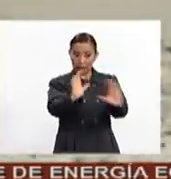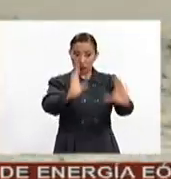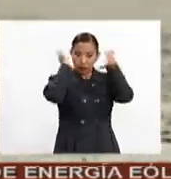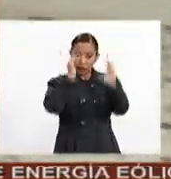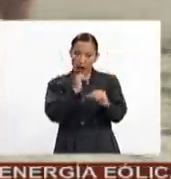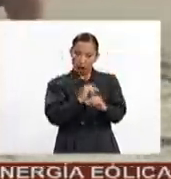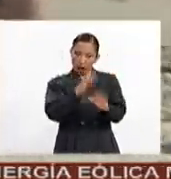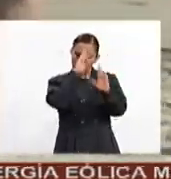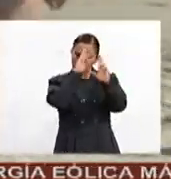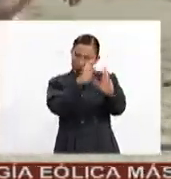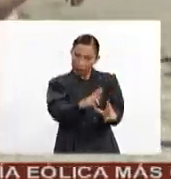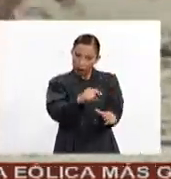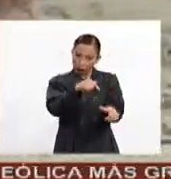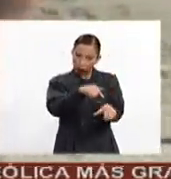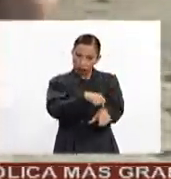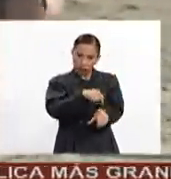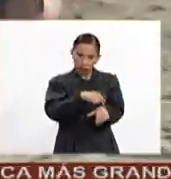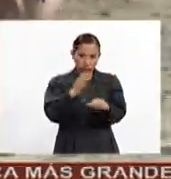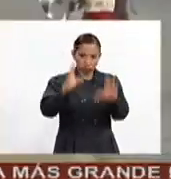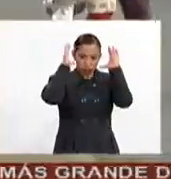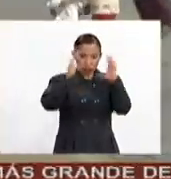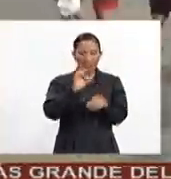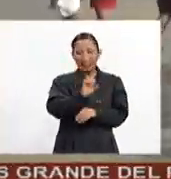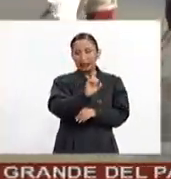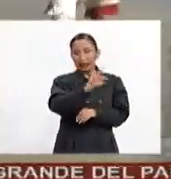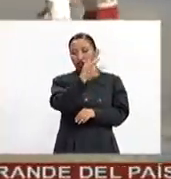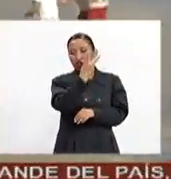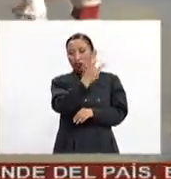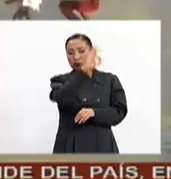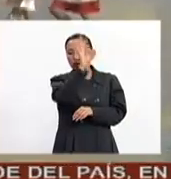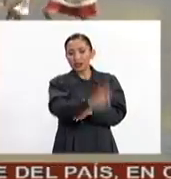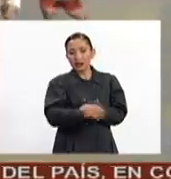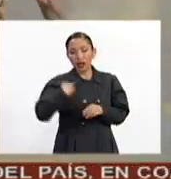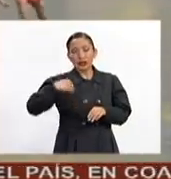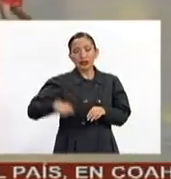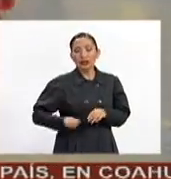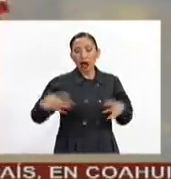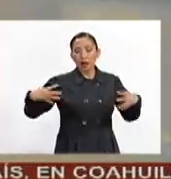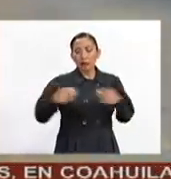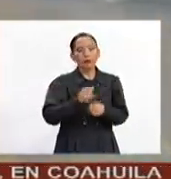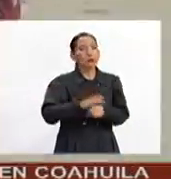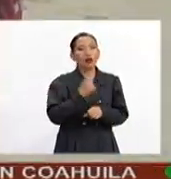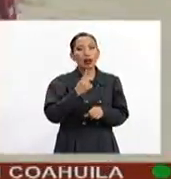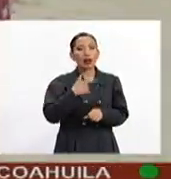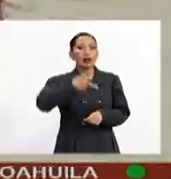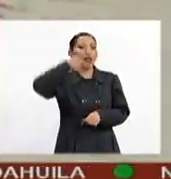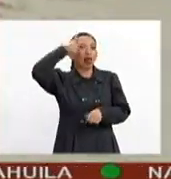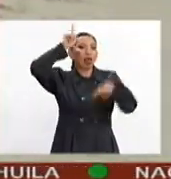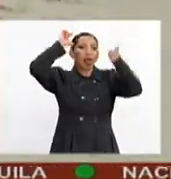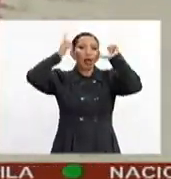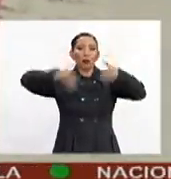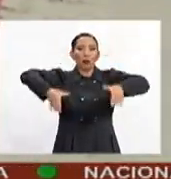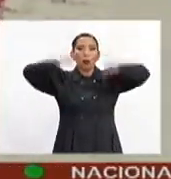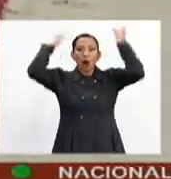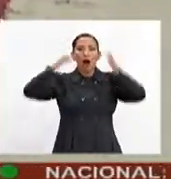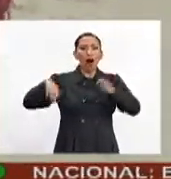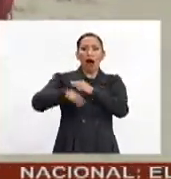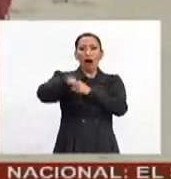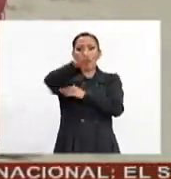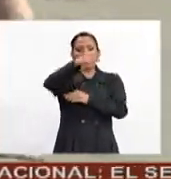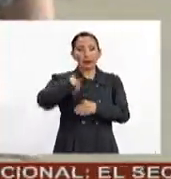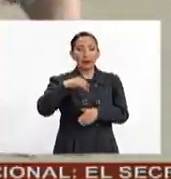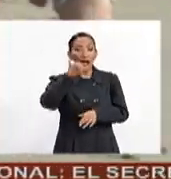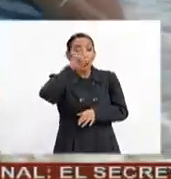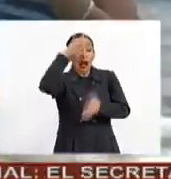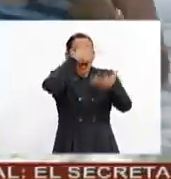velocidad. Se considera que alrededor del 62% de los accidentes están ligados al exceso de velocidad. No ingerir